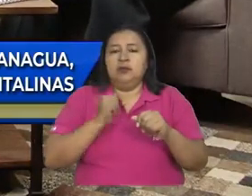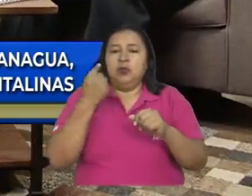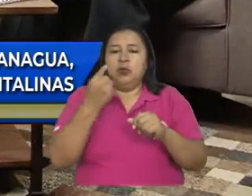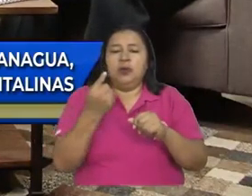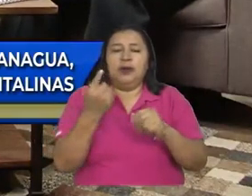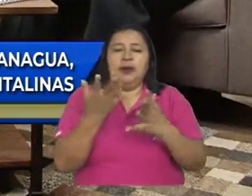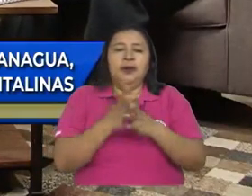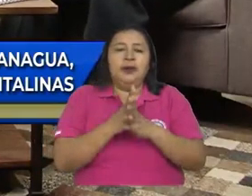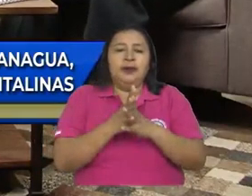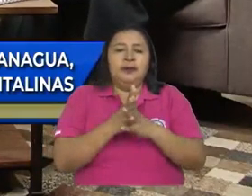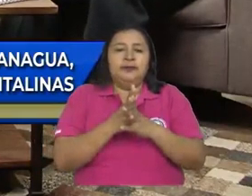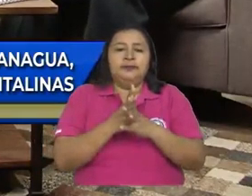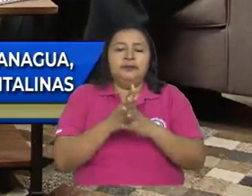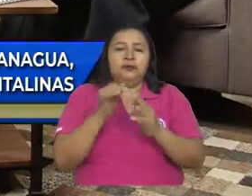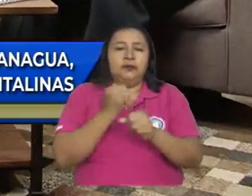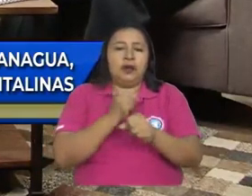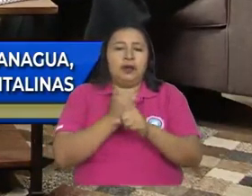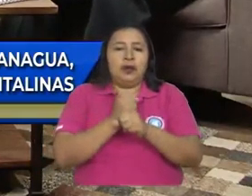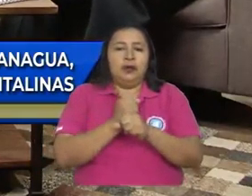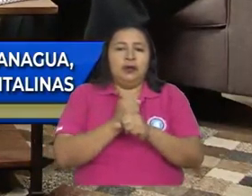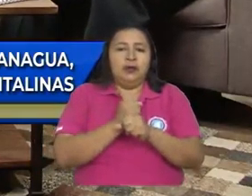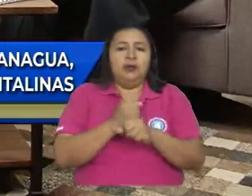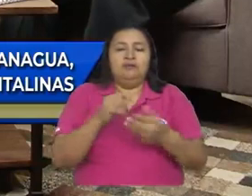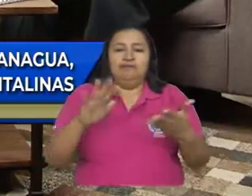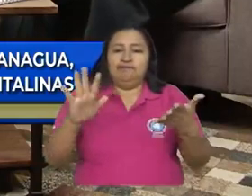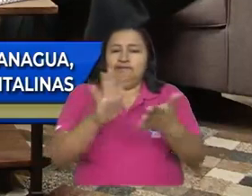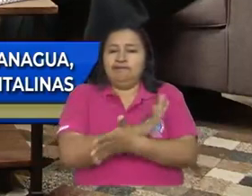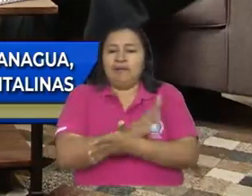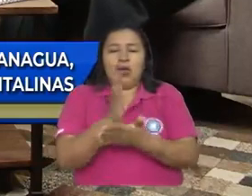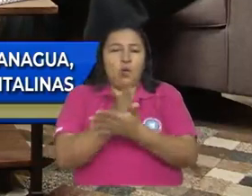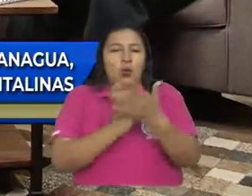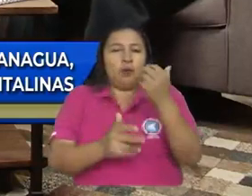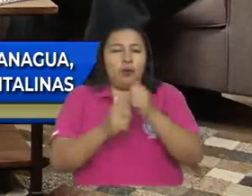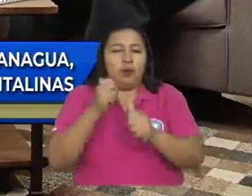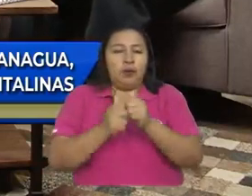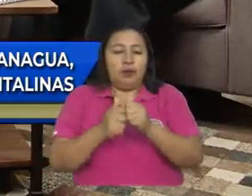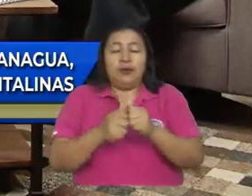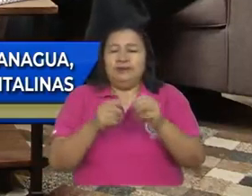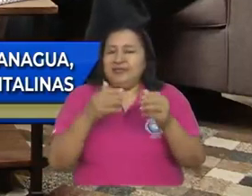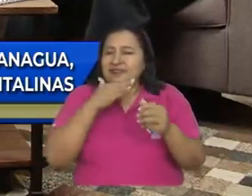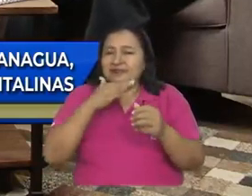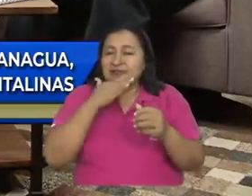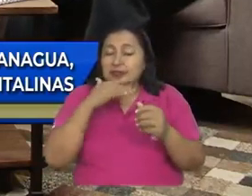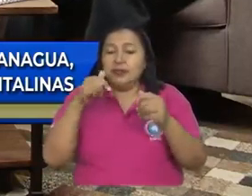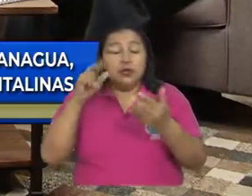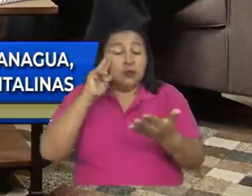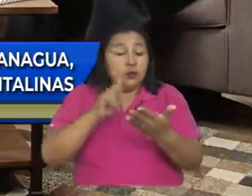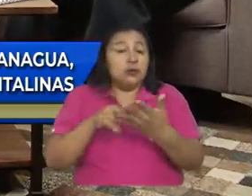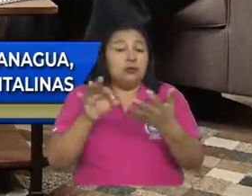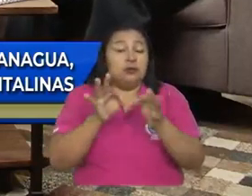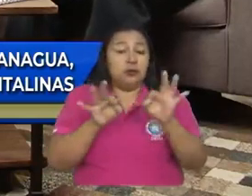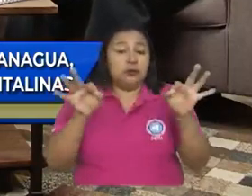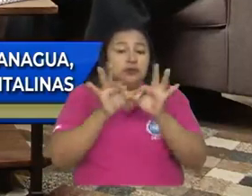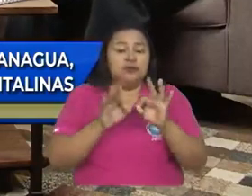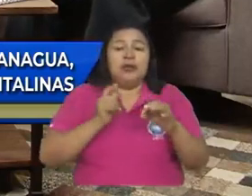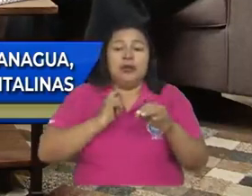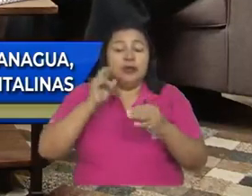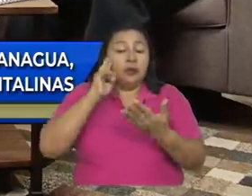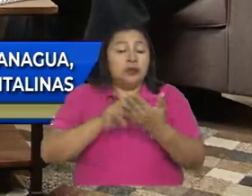una obras que vinieron a eliminar puntos críticos, que eso es fundamental. Okay. Recordemos que nosotros tenemos